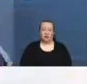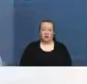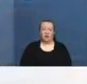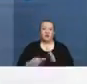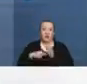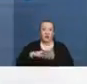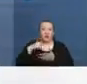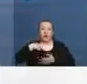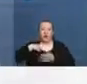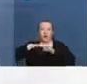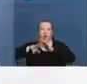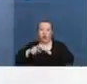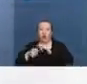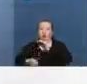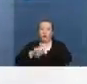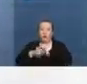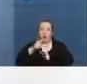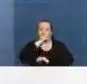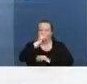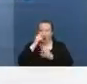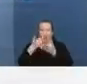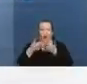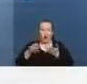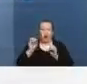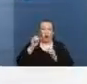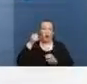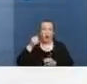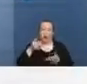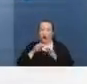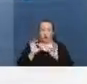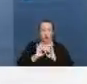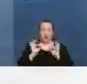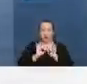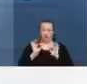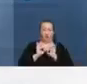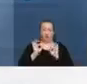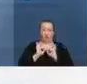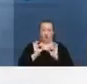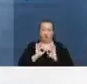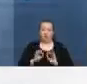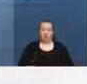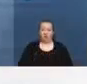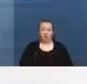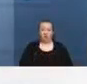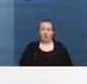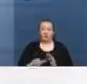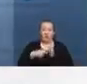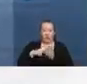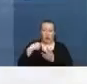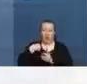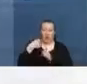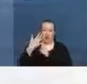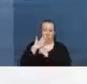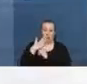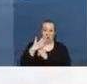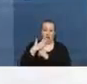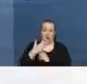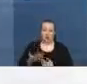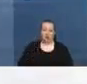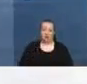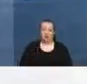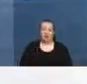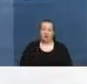violador dejémonos de esas estimaciones estigmatizaciones pero en todo